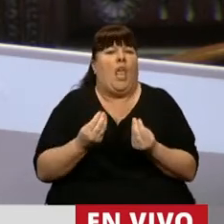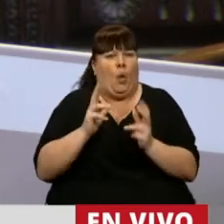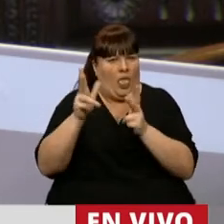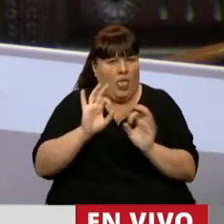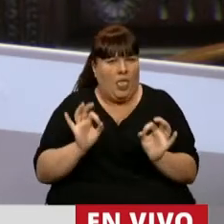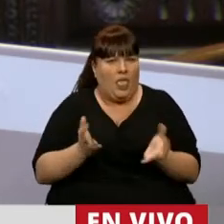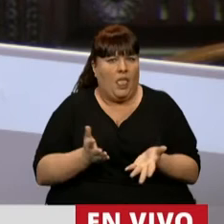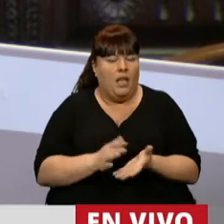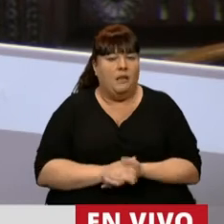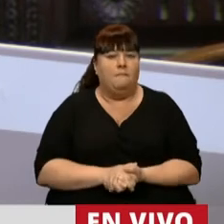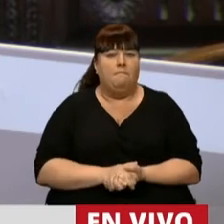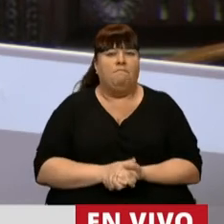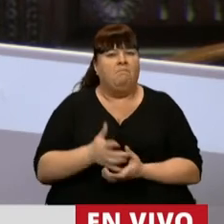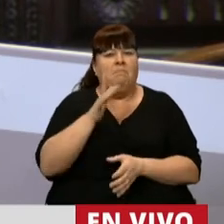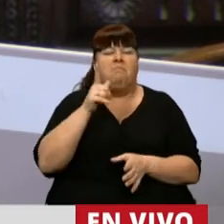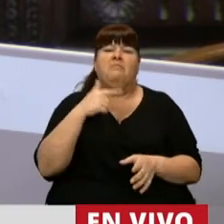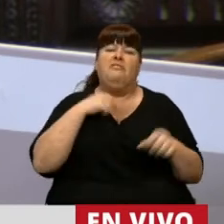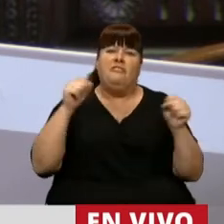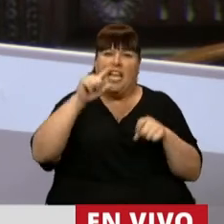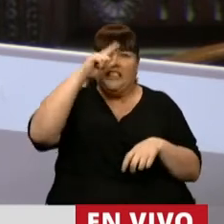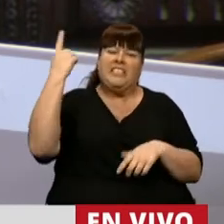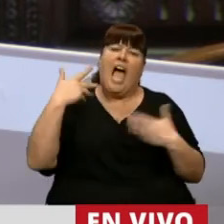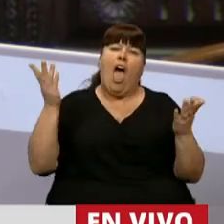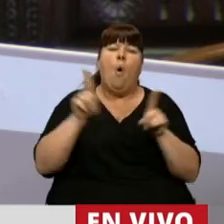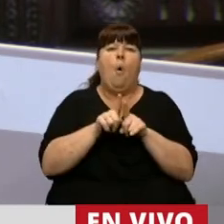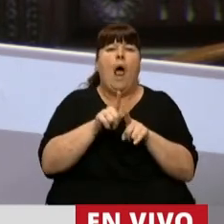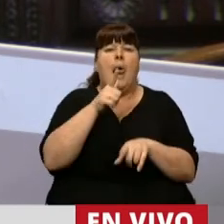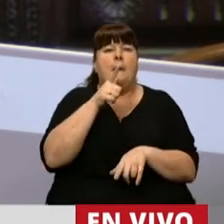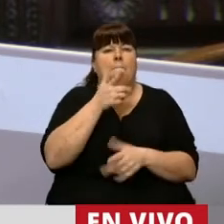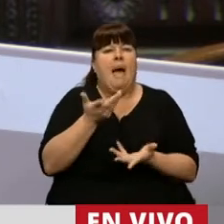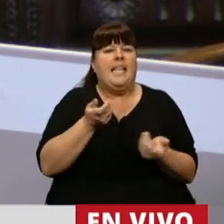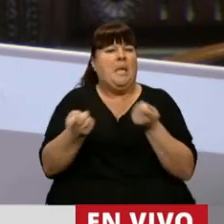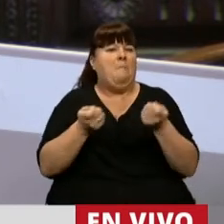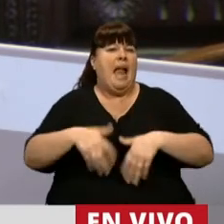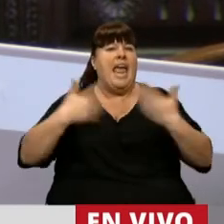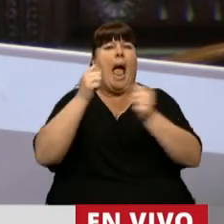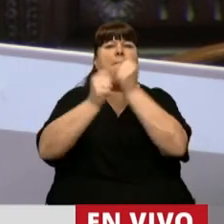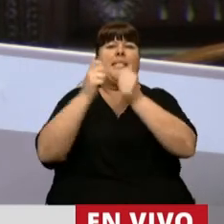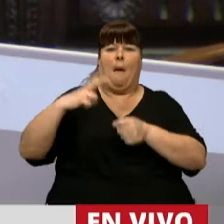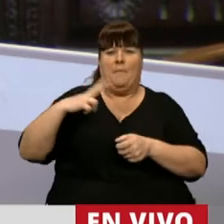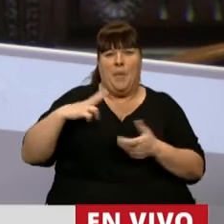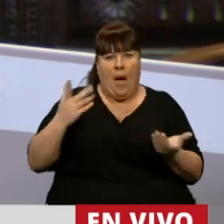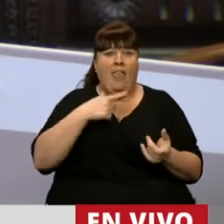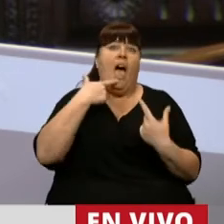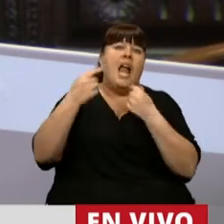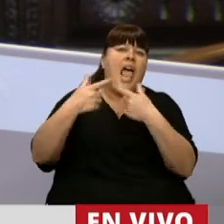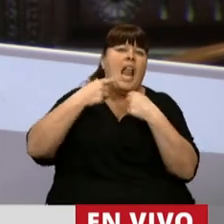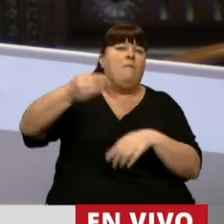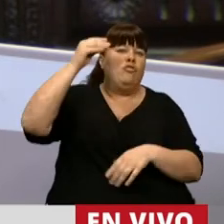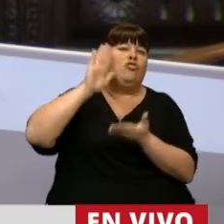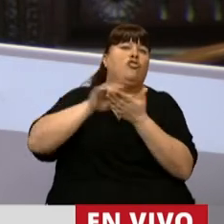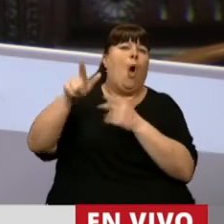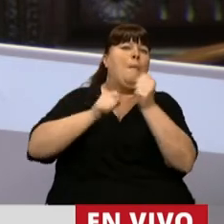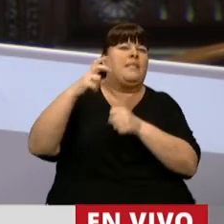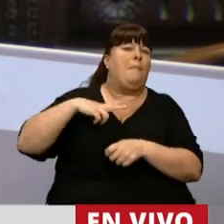razones. Digo, la insensibilidad del Estado a veces parece que lo manejan como una empresa privada, que tanto se quejan muchas